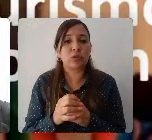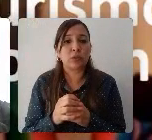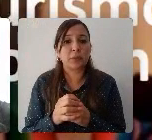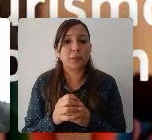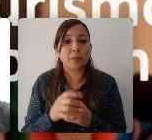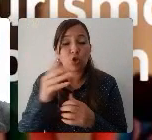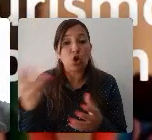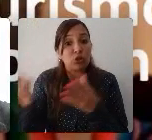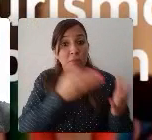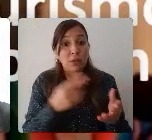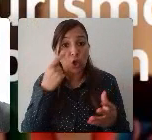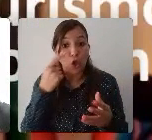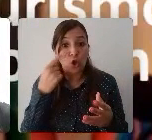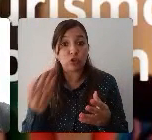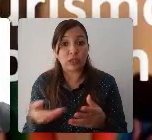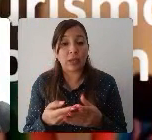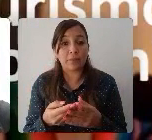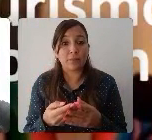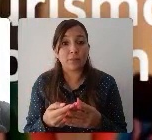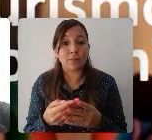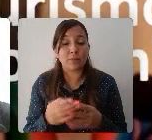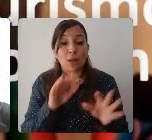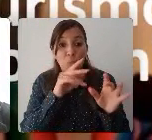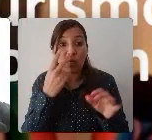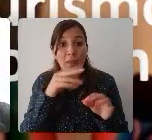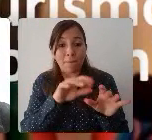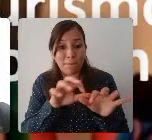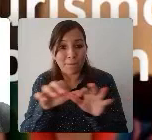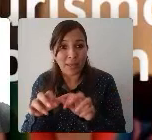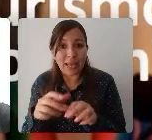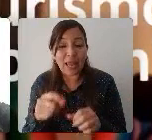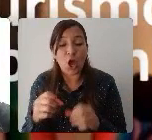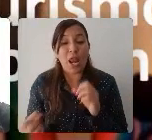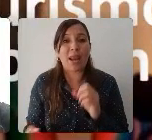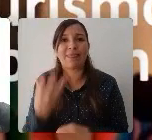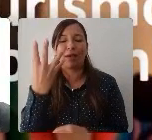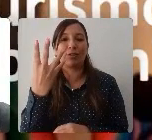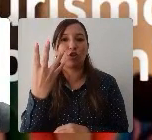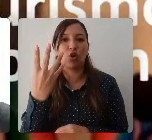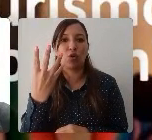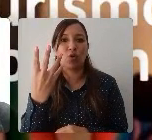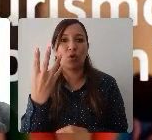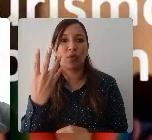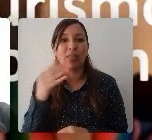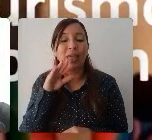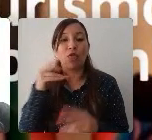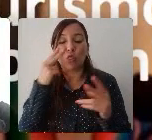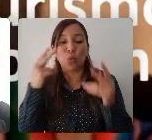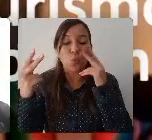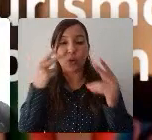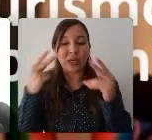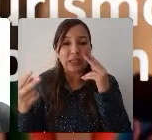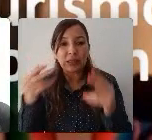a que puedan visitarlos. Nuevamente, como les me comento, en esta reactivación de la actividad turística, es